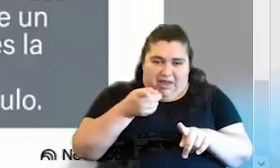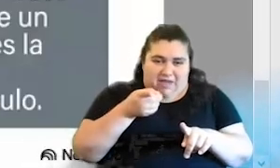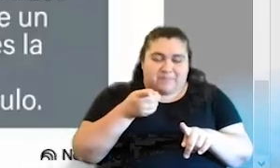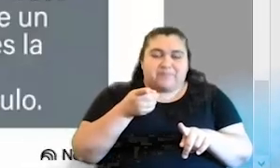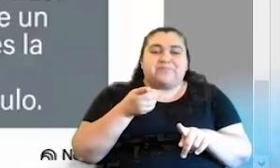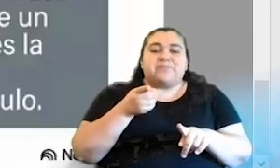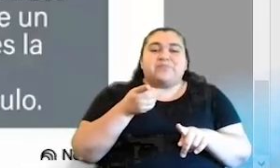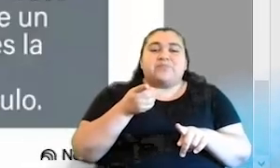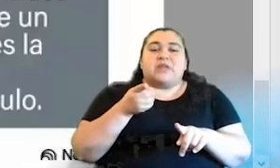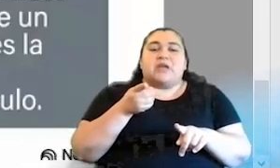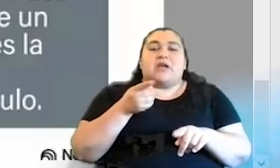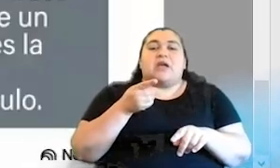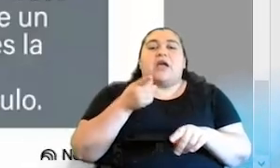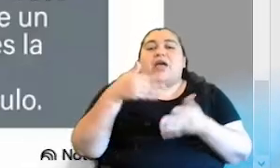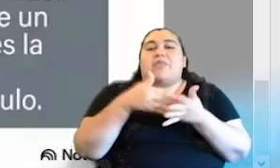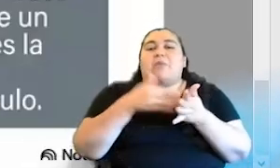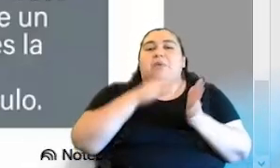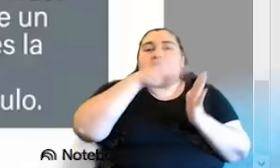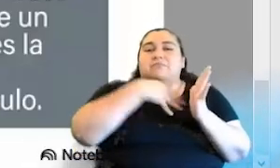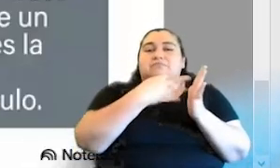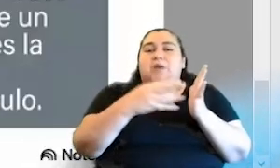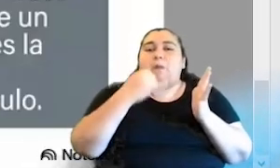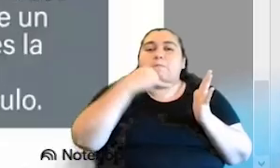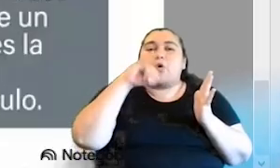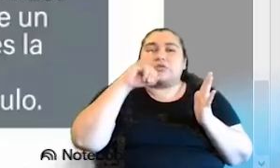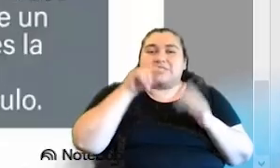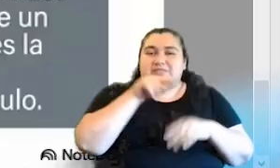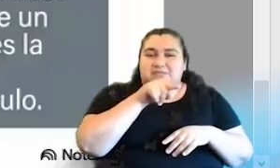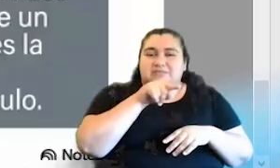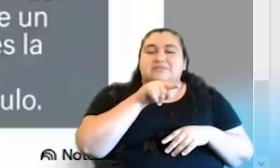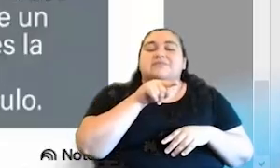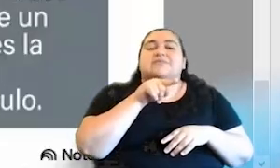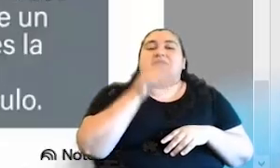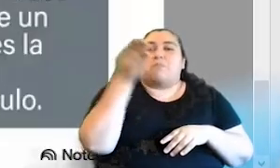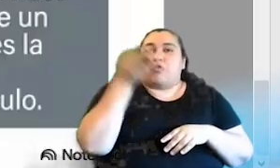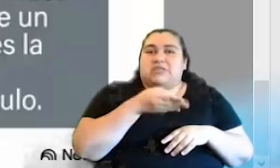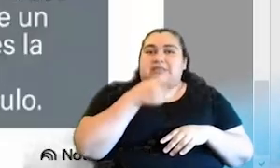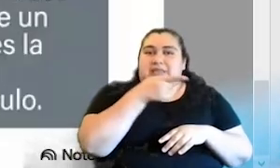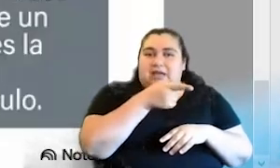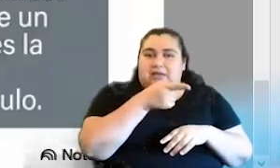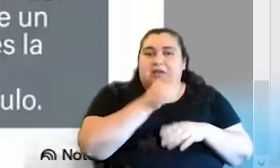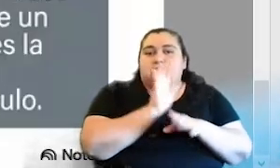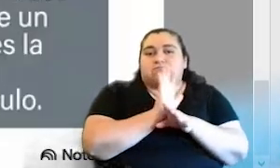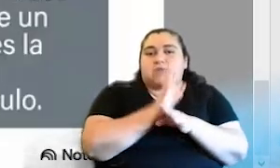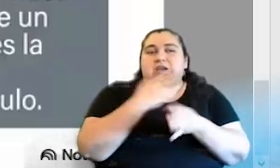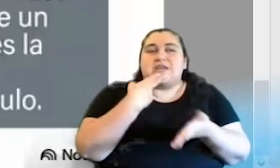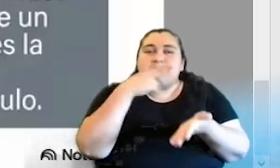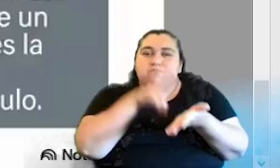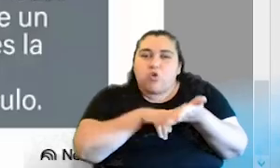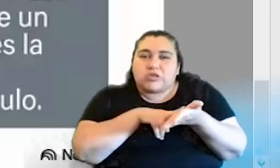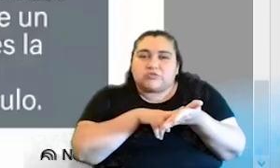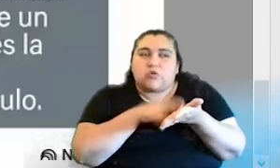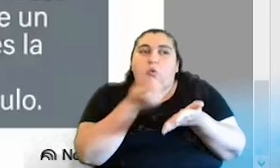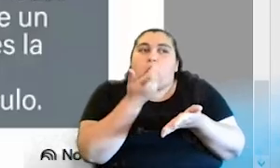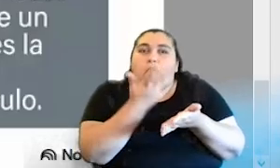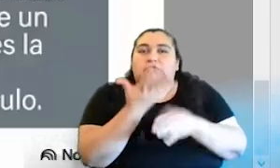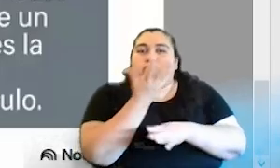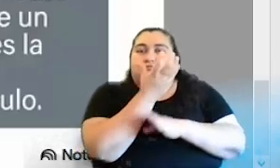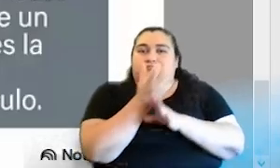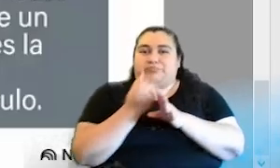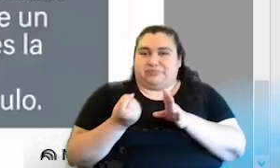lo que diga la tabla la alícuota y se obtendrá el saldo de impuesto determinado, el cual puede